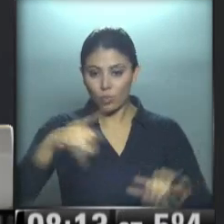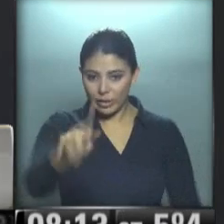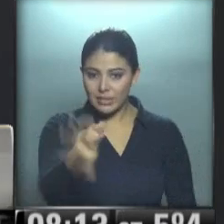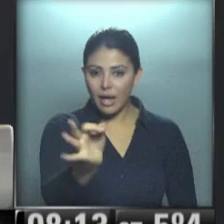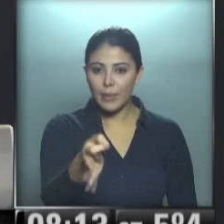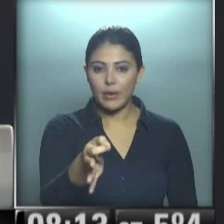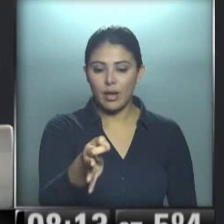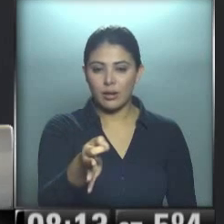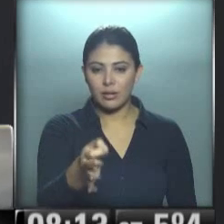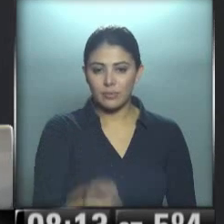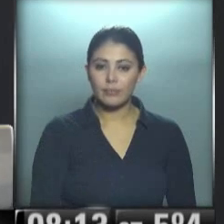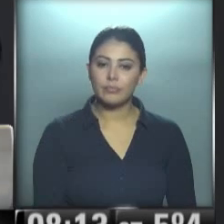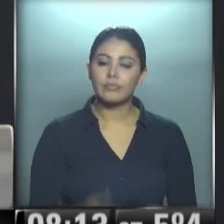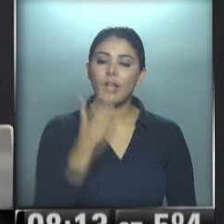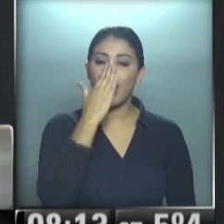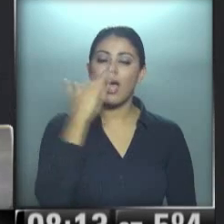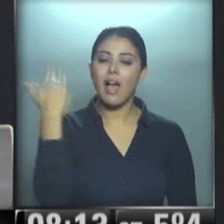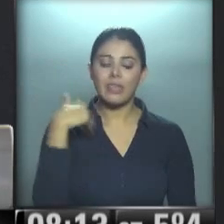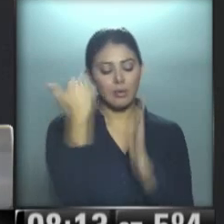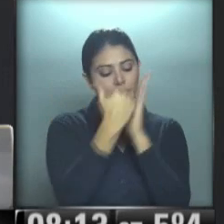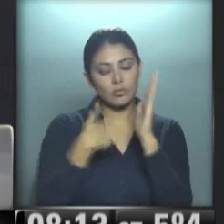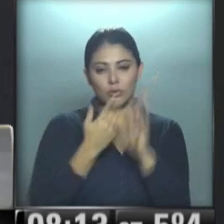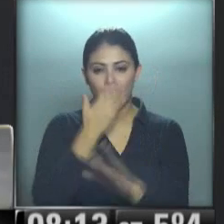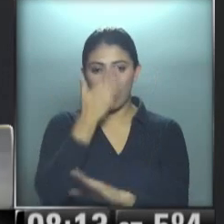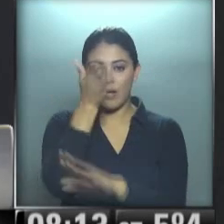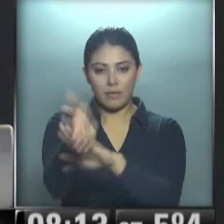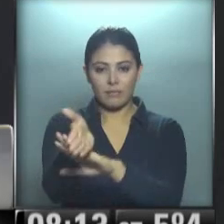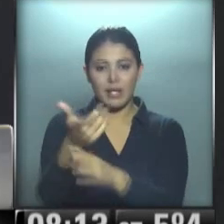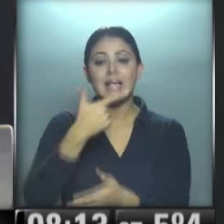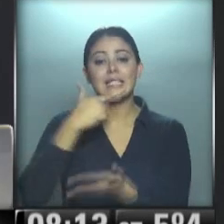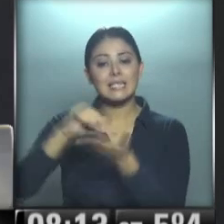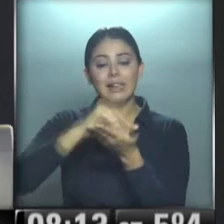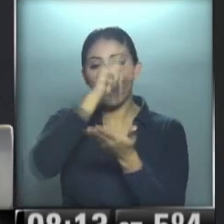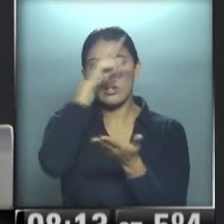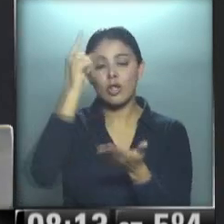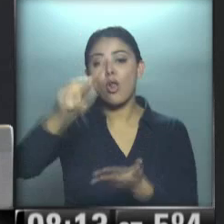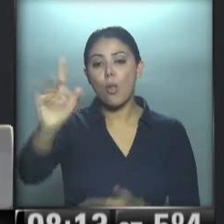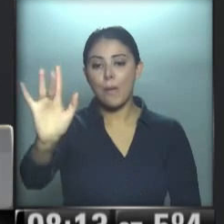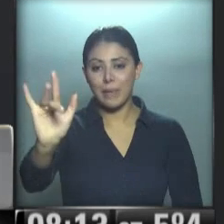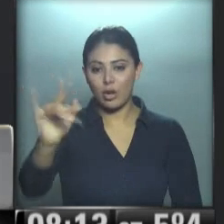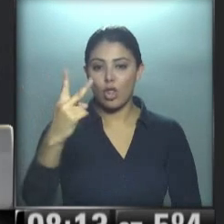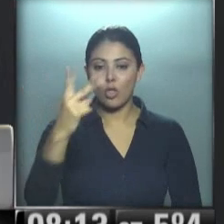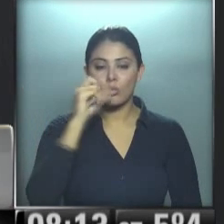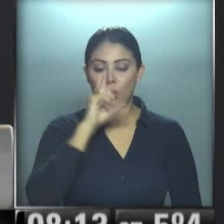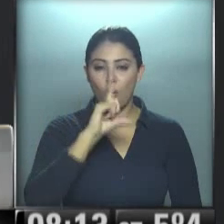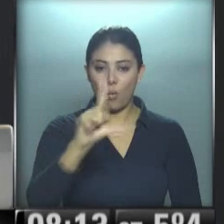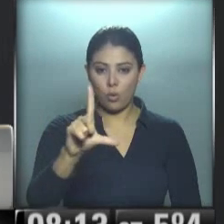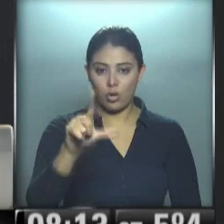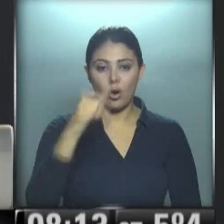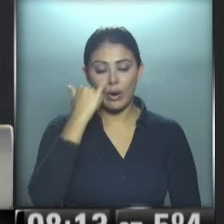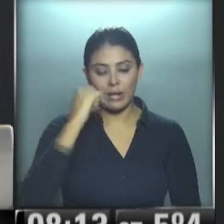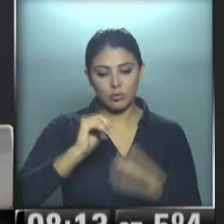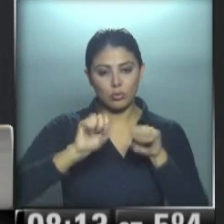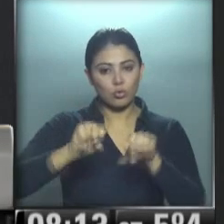ustedes saben tenía agendada mi presencia en el senado de la nación el próximo miércoles 2 de julio esto ha sido